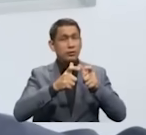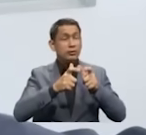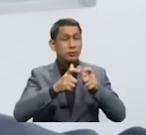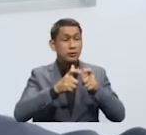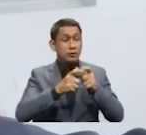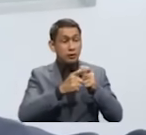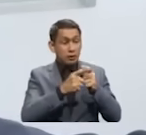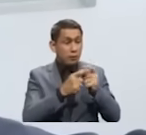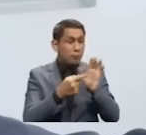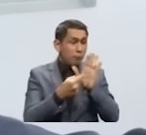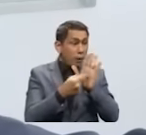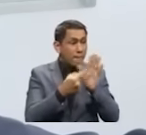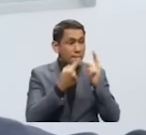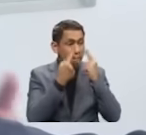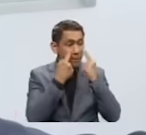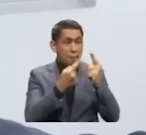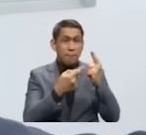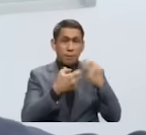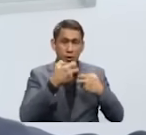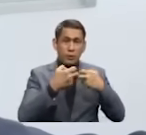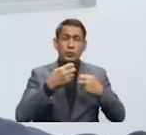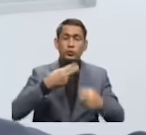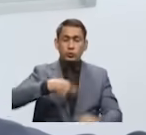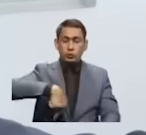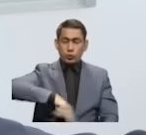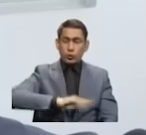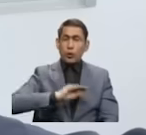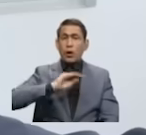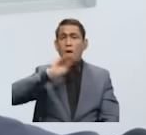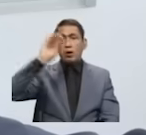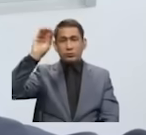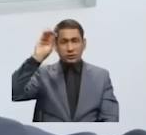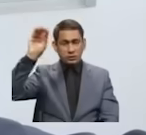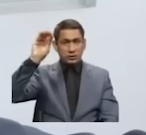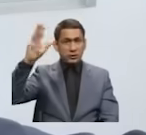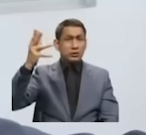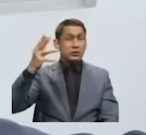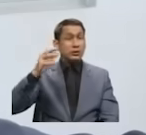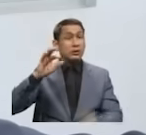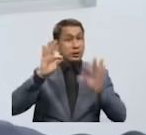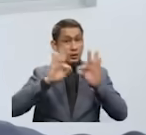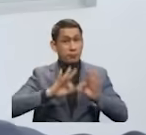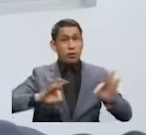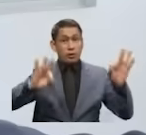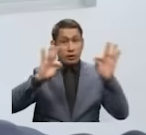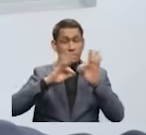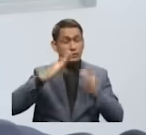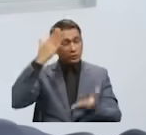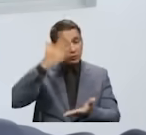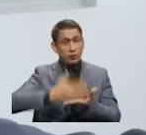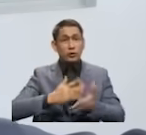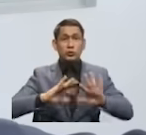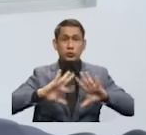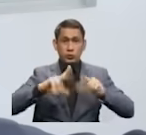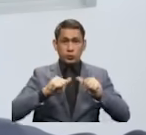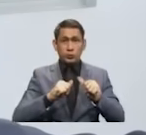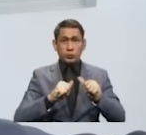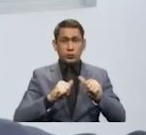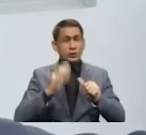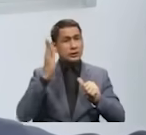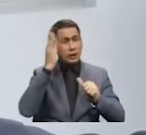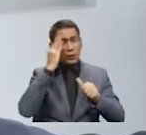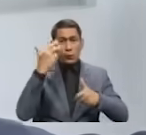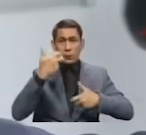irregularidad que hemos identificado aquí, hemos puesto en conocimiento de ellos, como les dije, transparentando. Hemos identificado algunos problemas